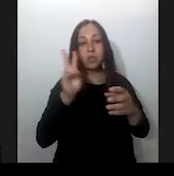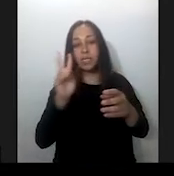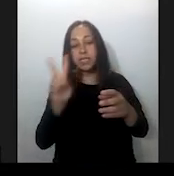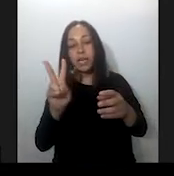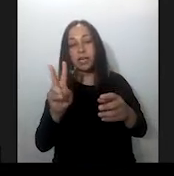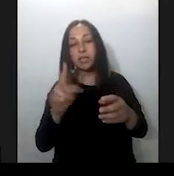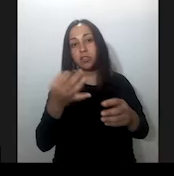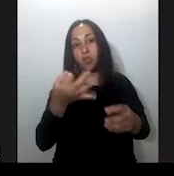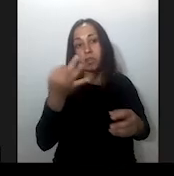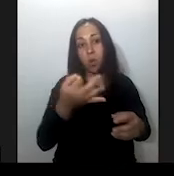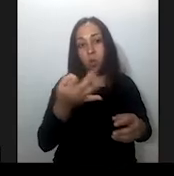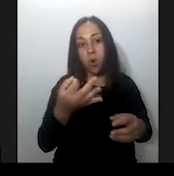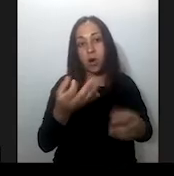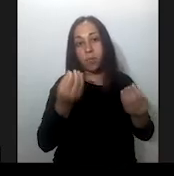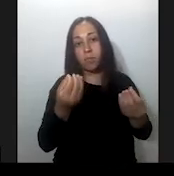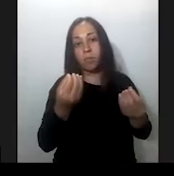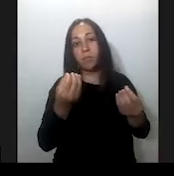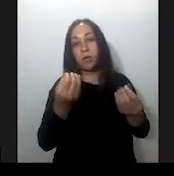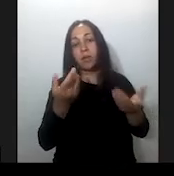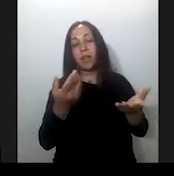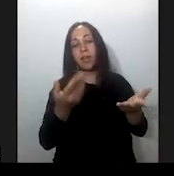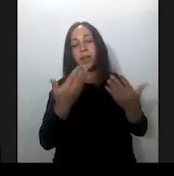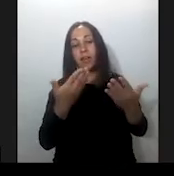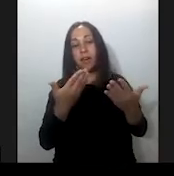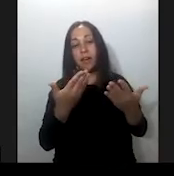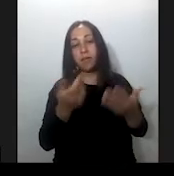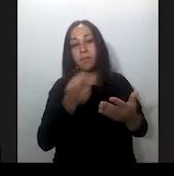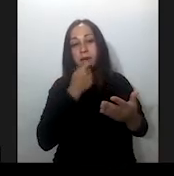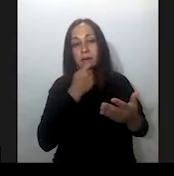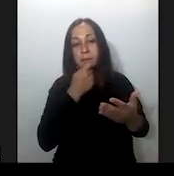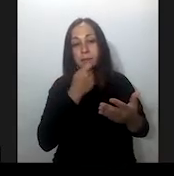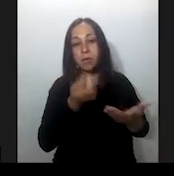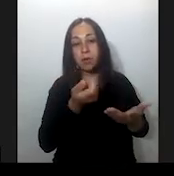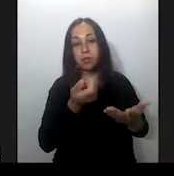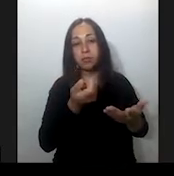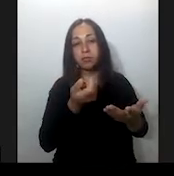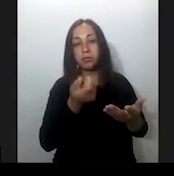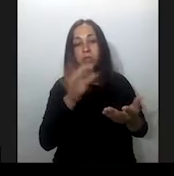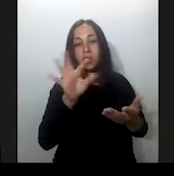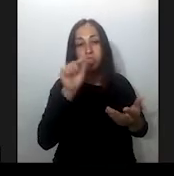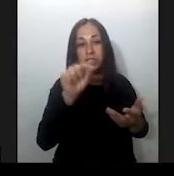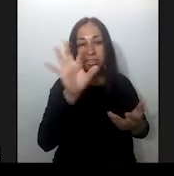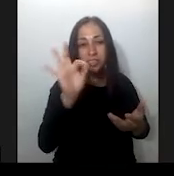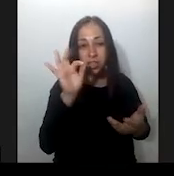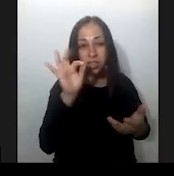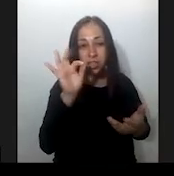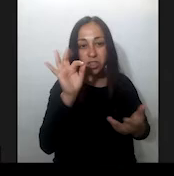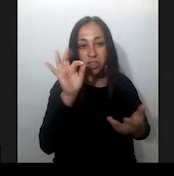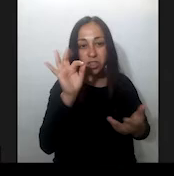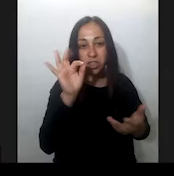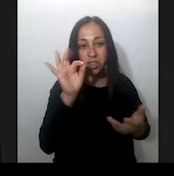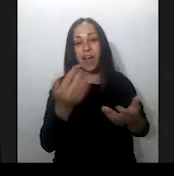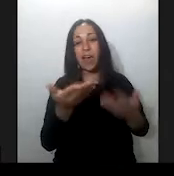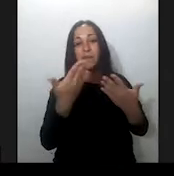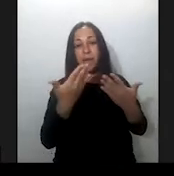visualizaciones, que esto está bueno porque ya de manera predeterminada me lo muestra. Yo, por ejemplo, bien, si selecciono eso, noten